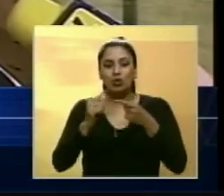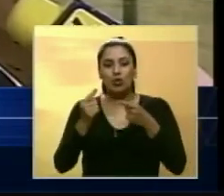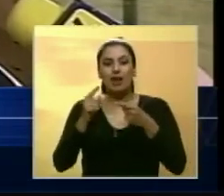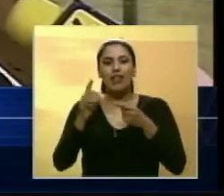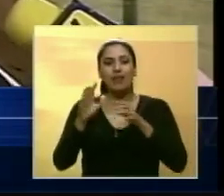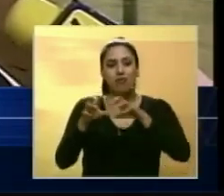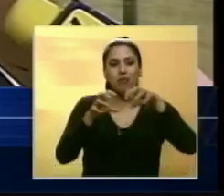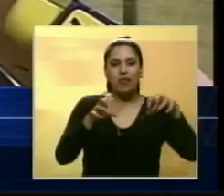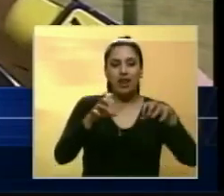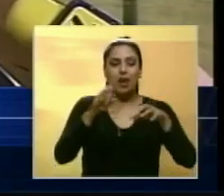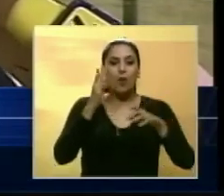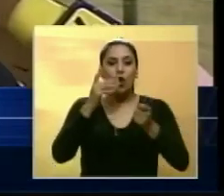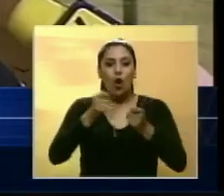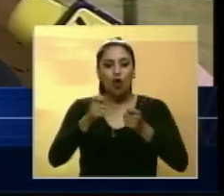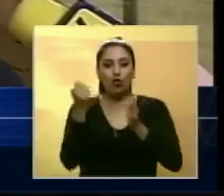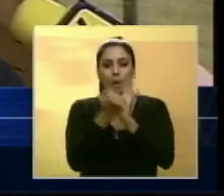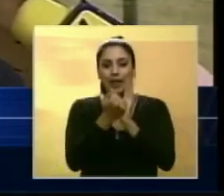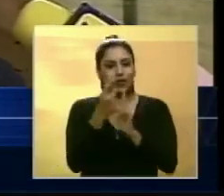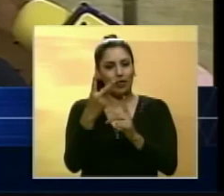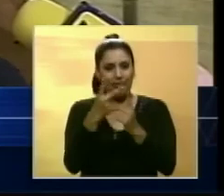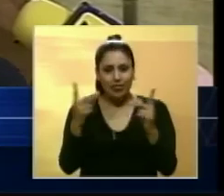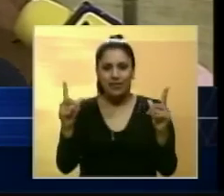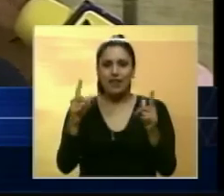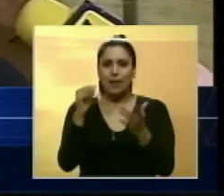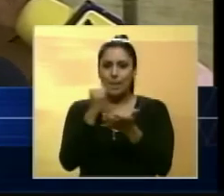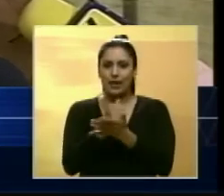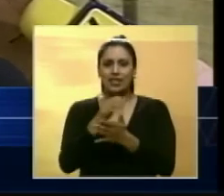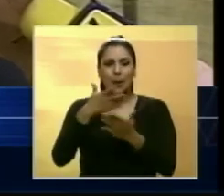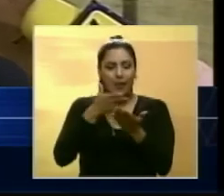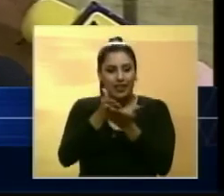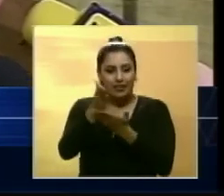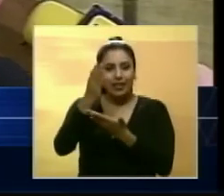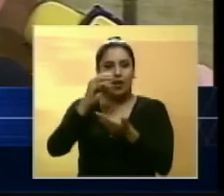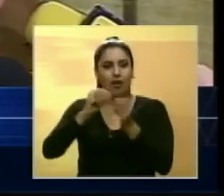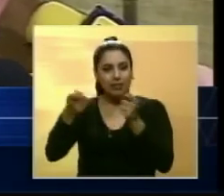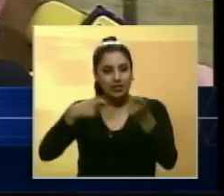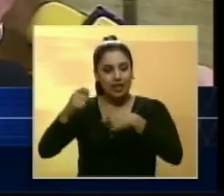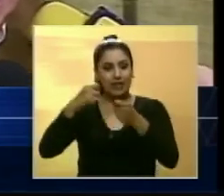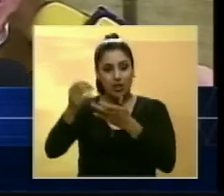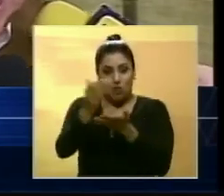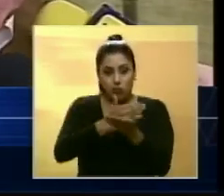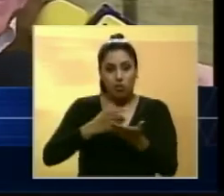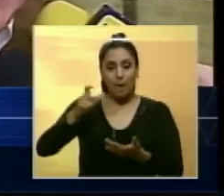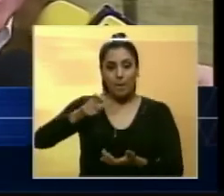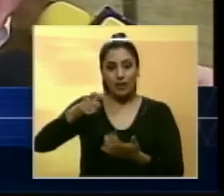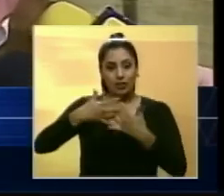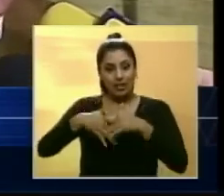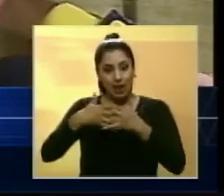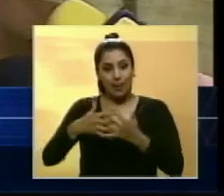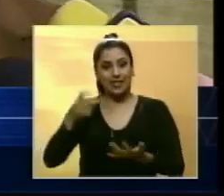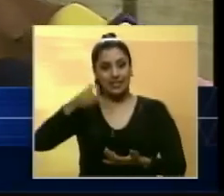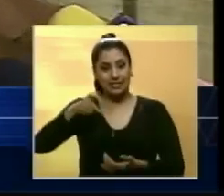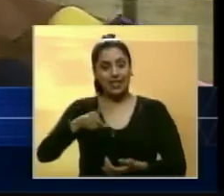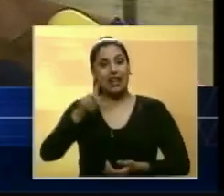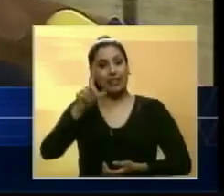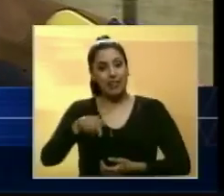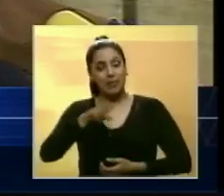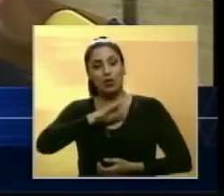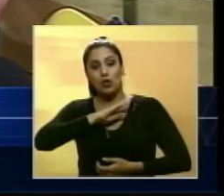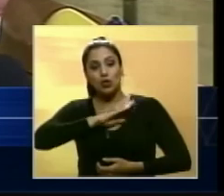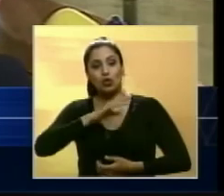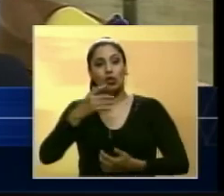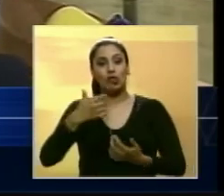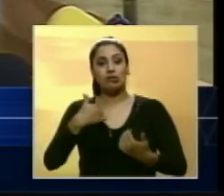un desmontaje del control de precios para que se le pueda dar viabilidad a la rentabilidad que las empresas requieren y sin las cuales no